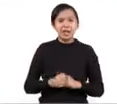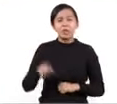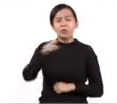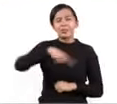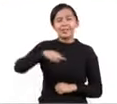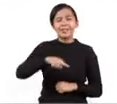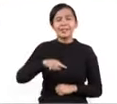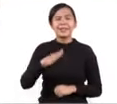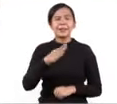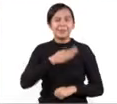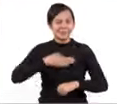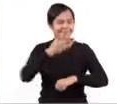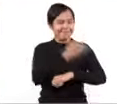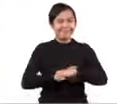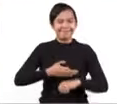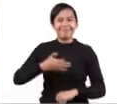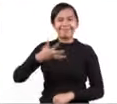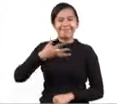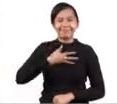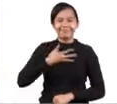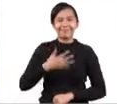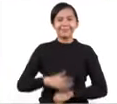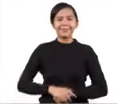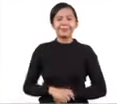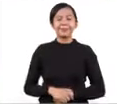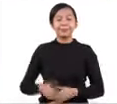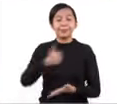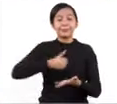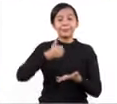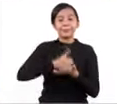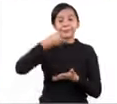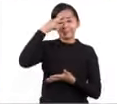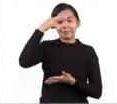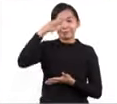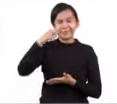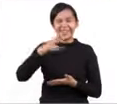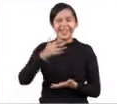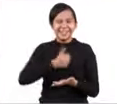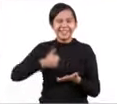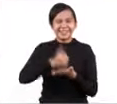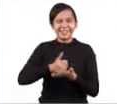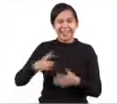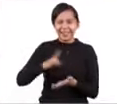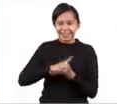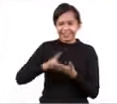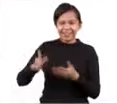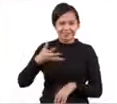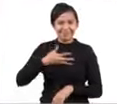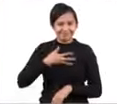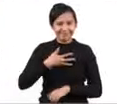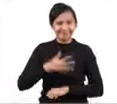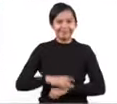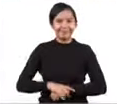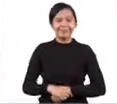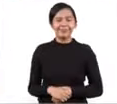una excelente tarde. Ciudad de México, ciudad innovadora y de derechos.